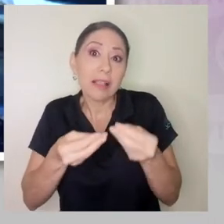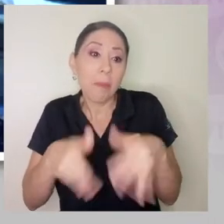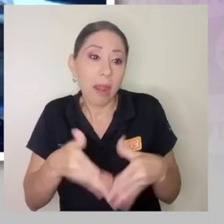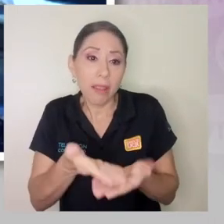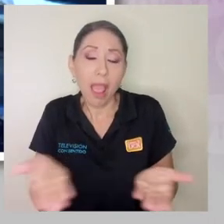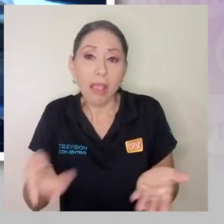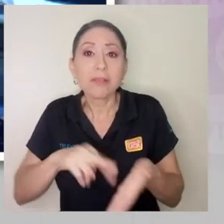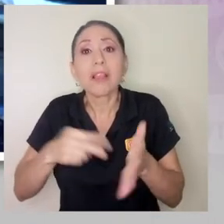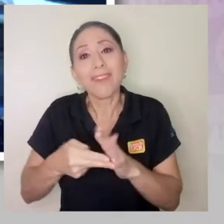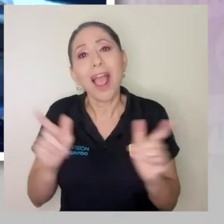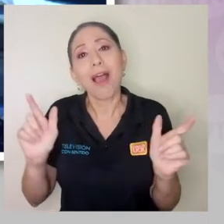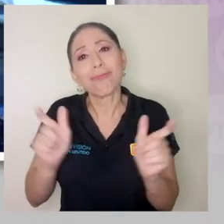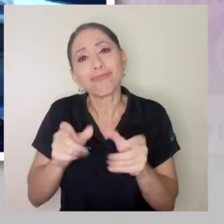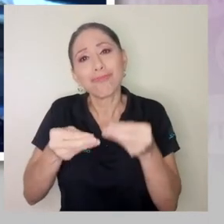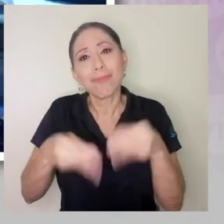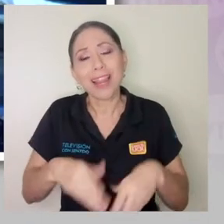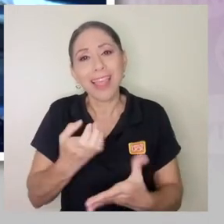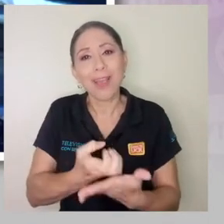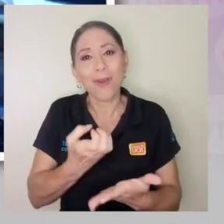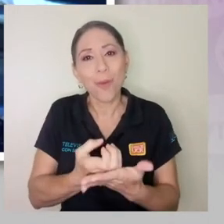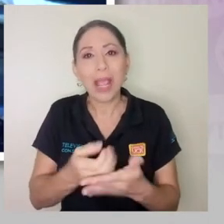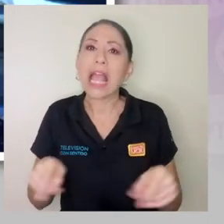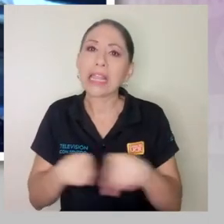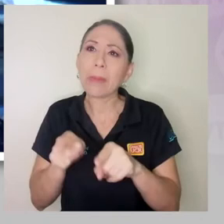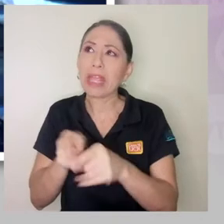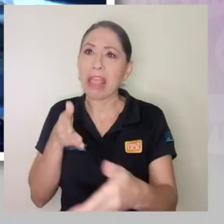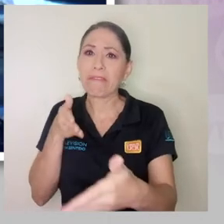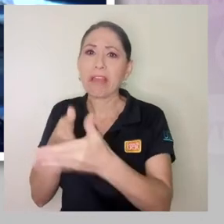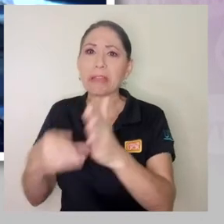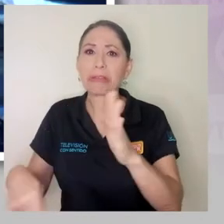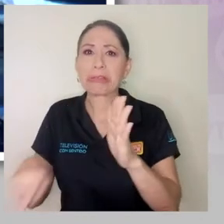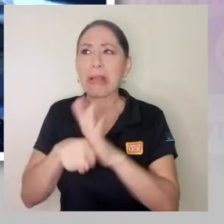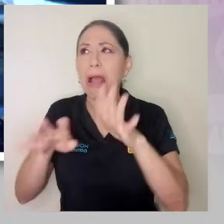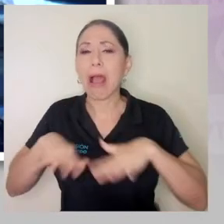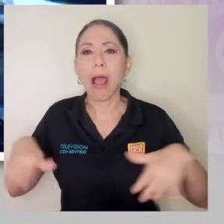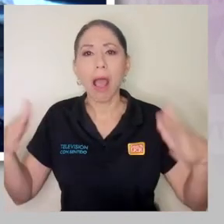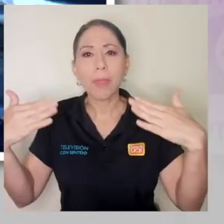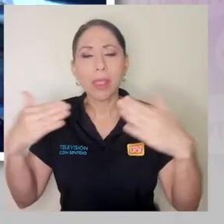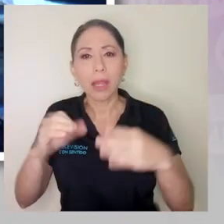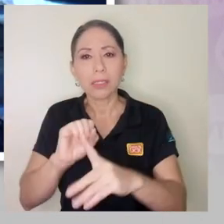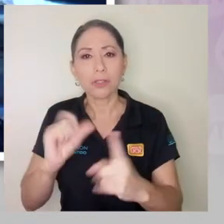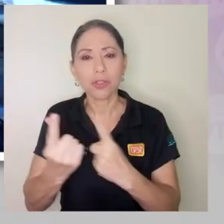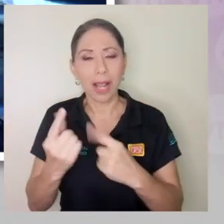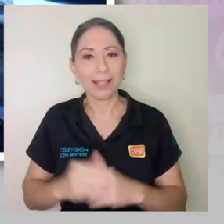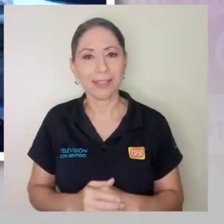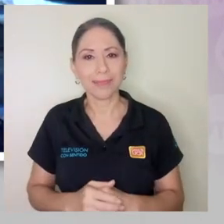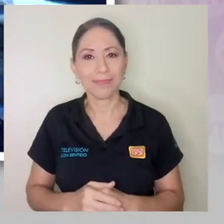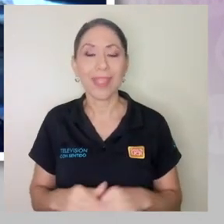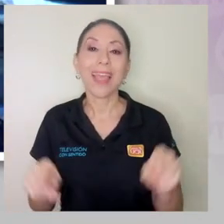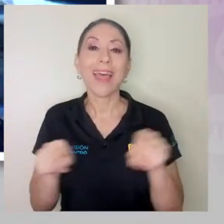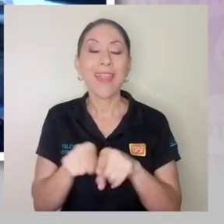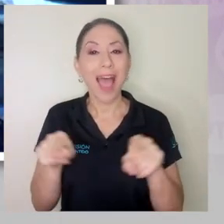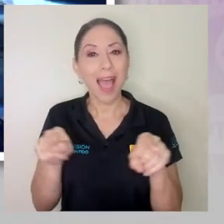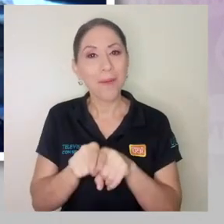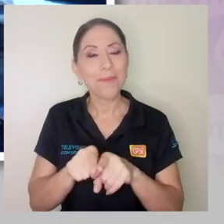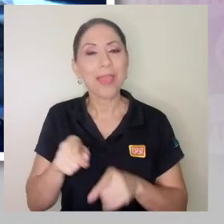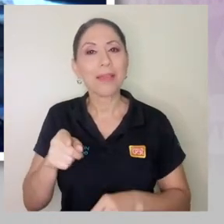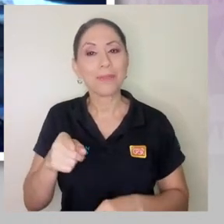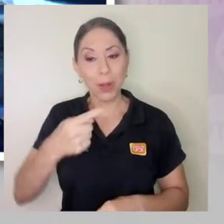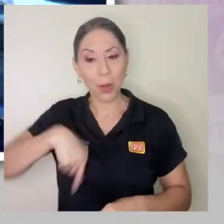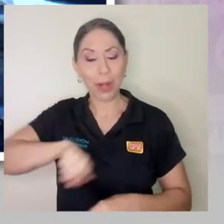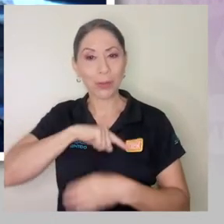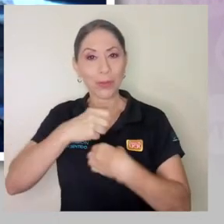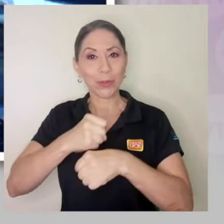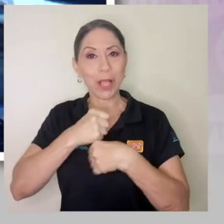y también en efectos medioambientales y sociales. Por otro lado, lo que hacemos también genera beneficios en